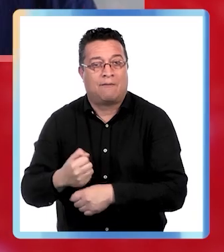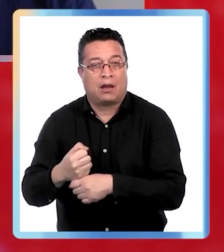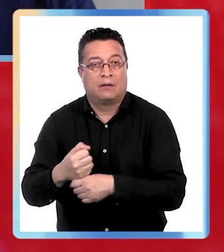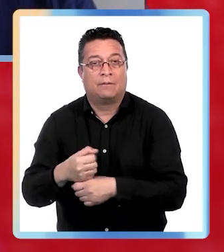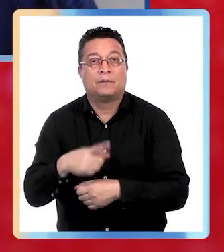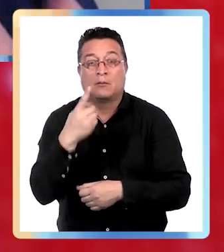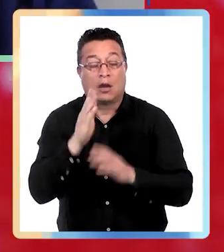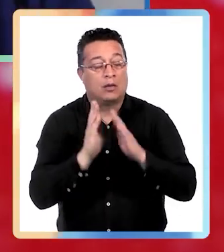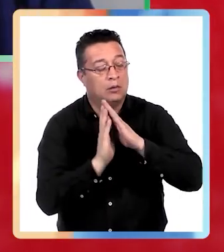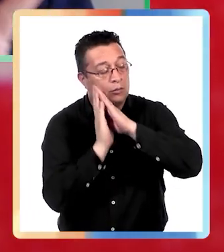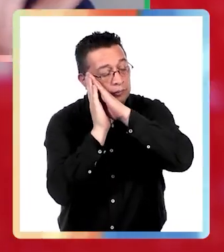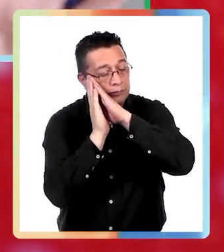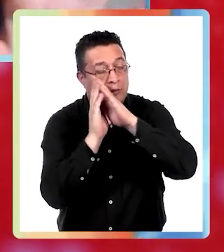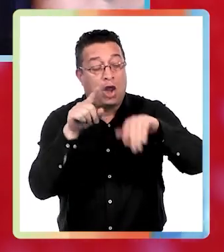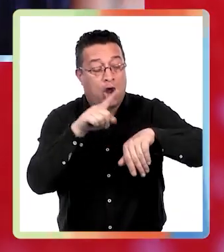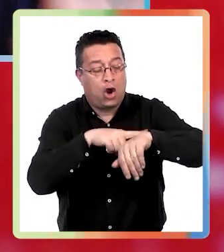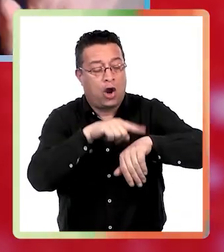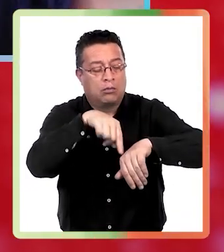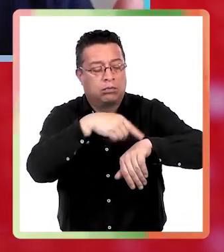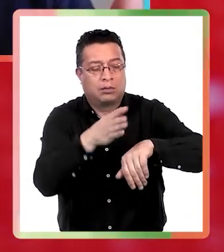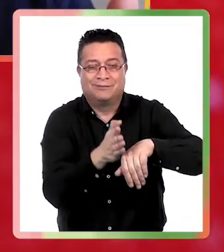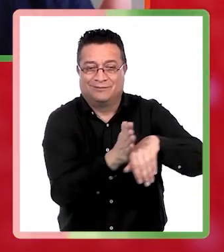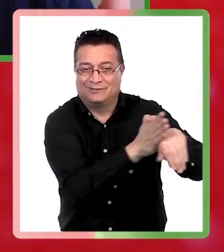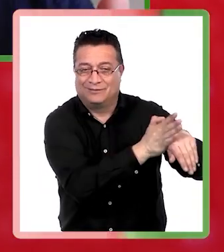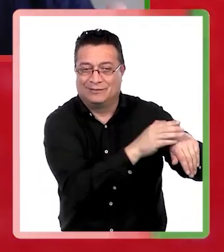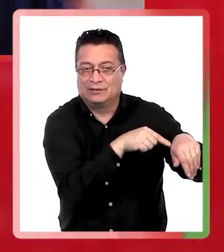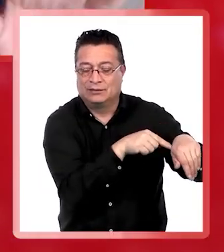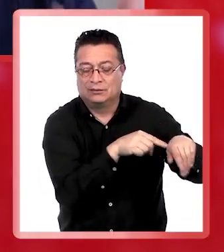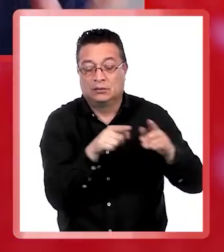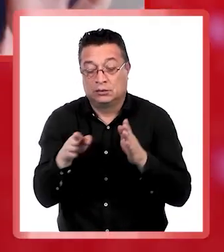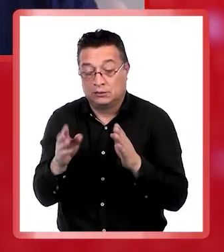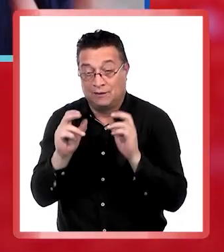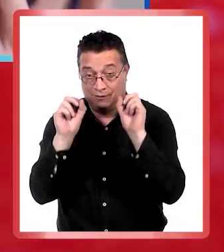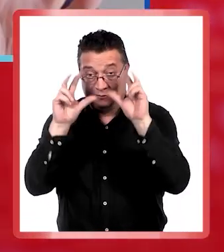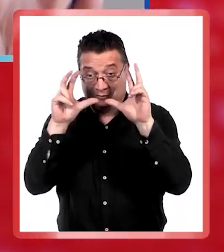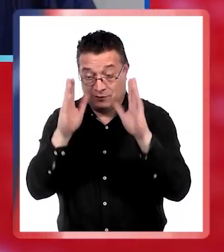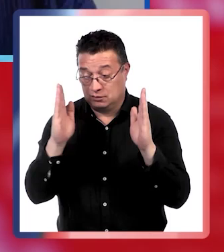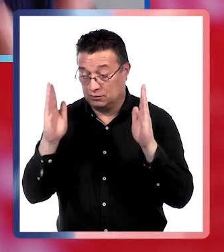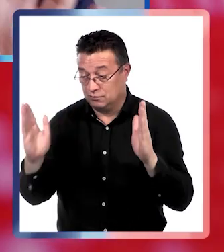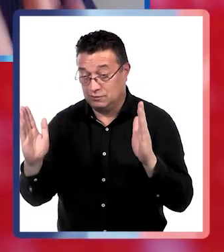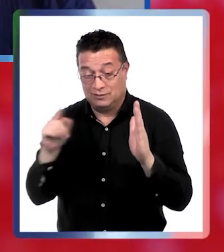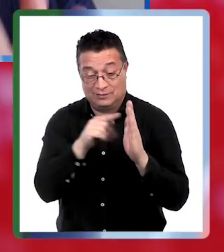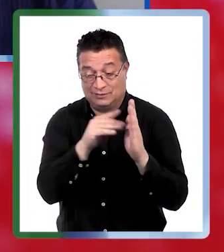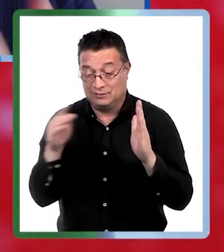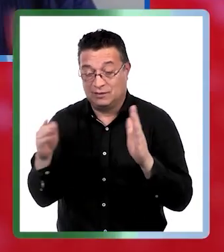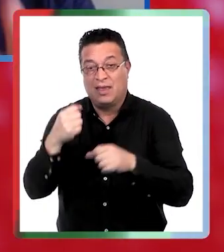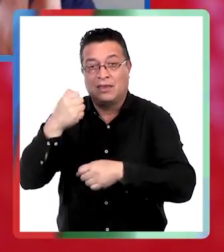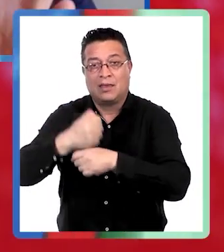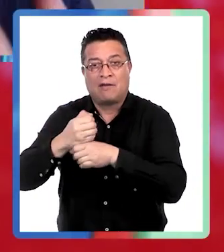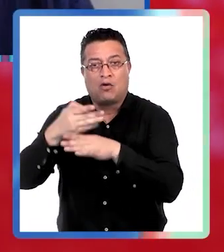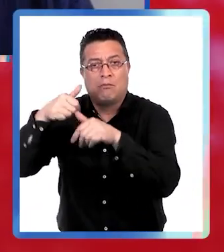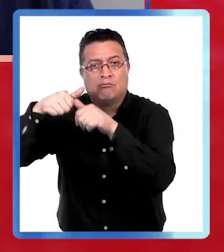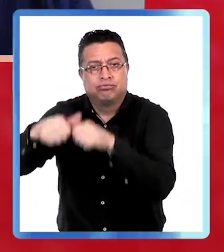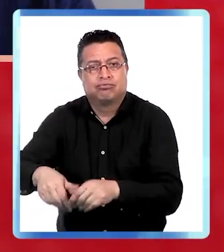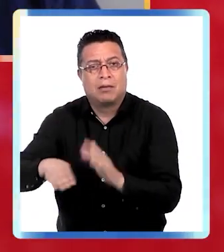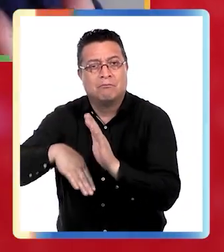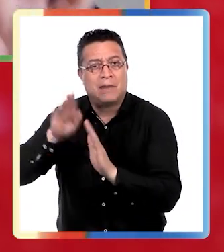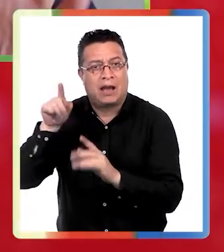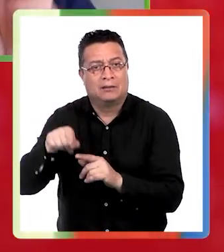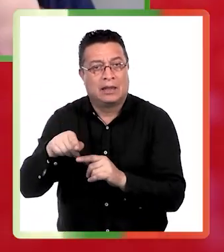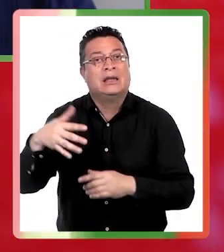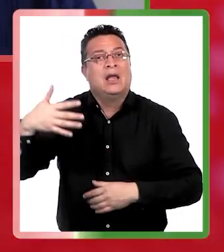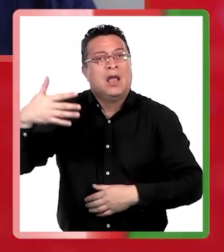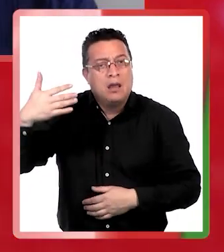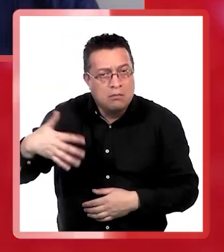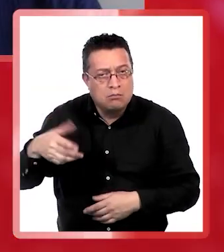el lugar de trabajo. Si descontamos las horas de sueño, la mayor parte del tiempo consciente en nuestra vida la vamos a pasar trabajando. Entonces,